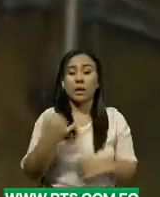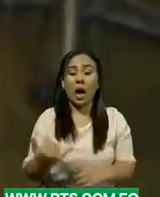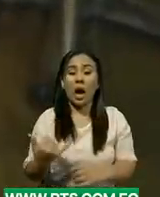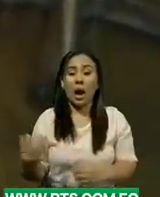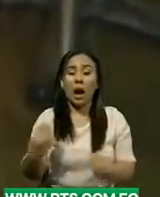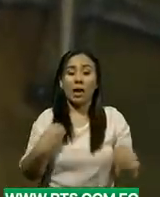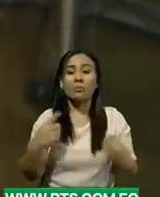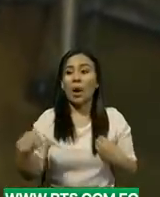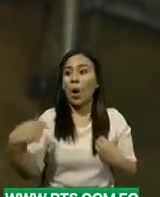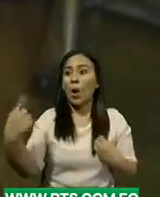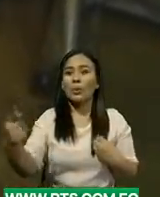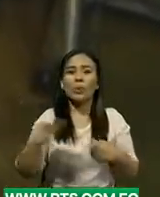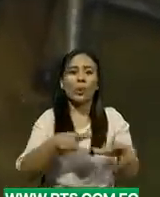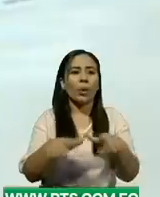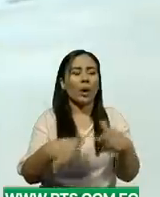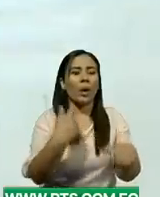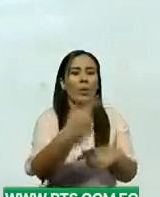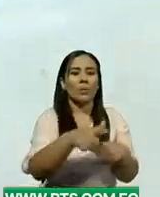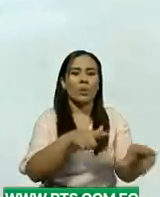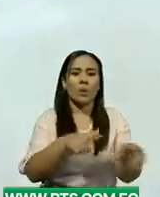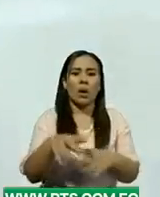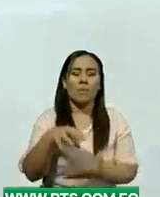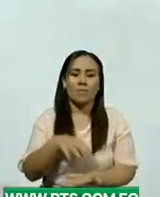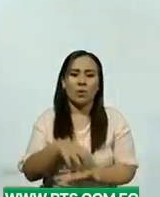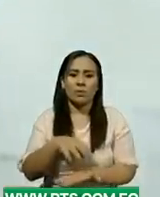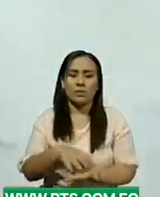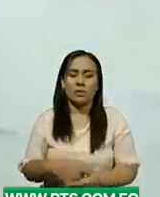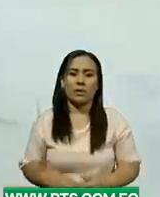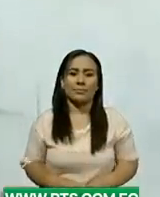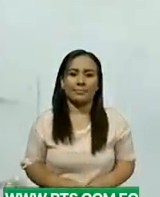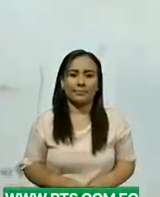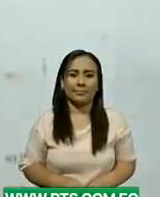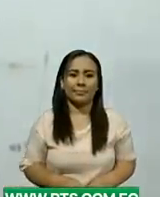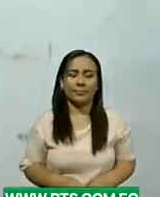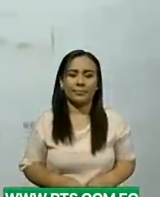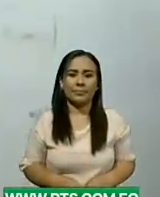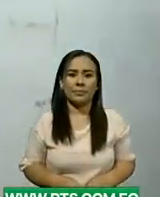como en otros puntos de la provincia.